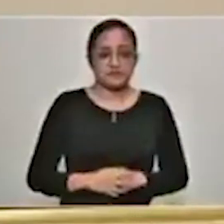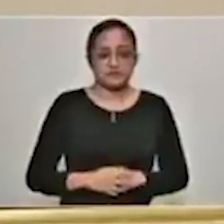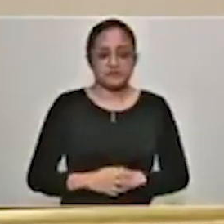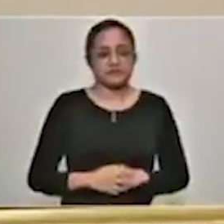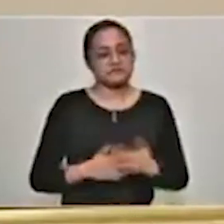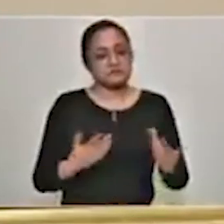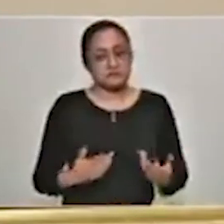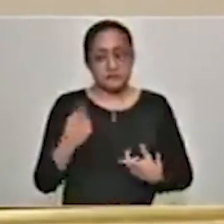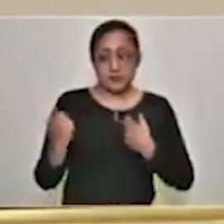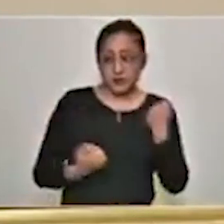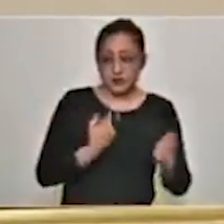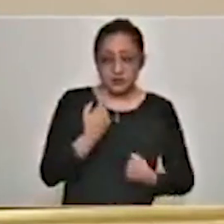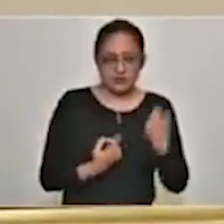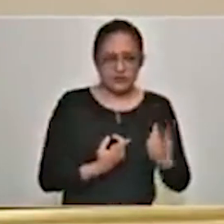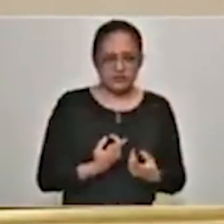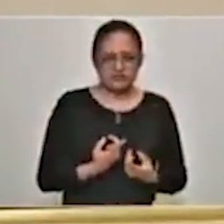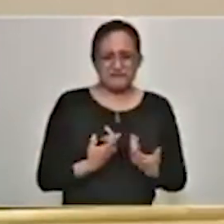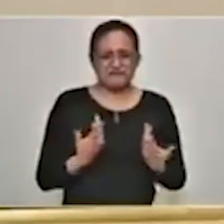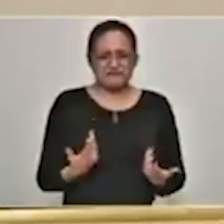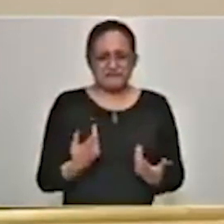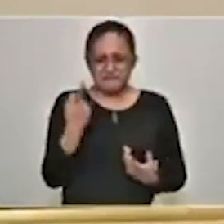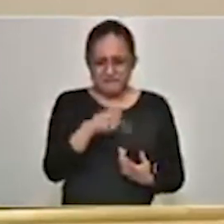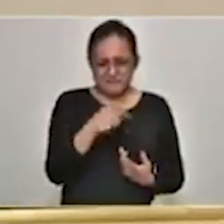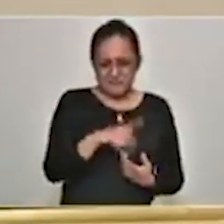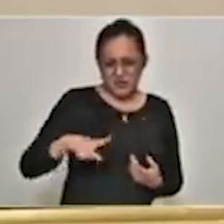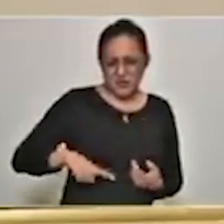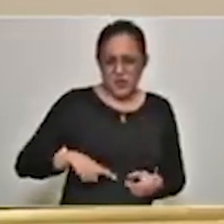y se preguntó y cuál es la estrategia